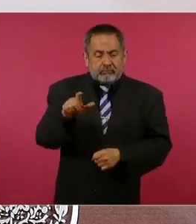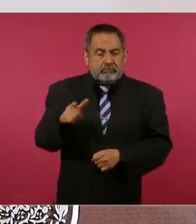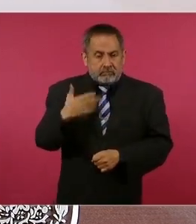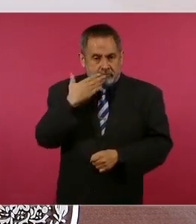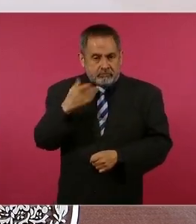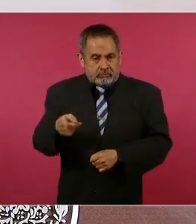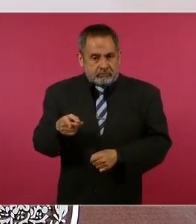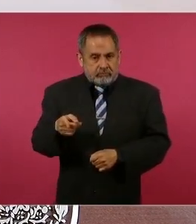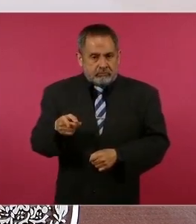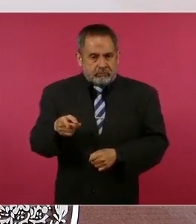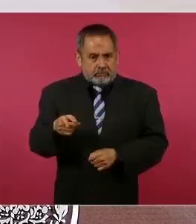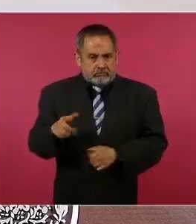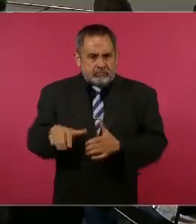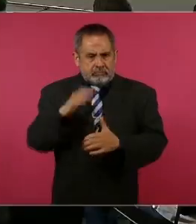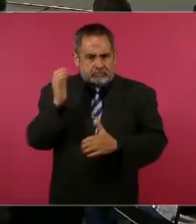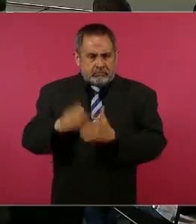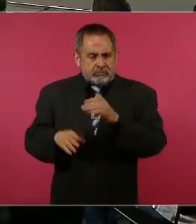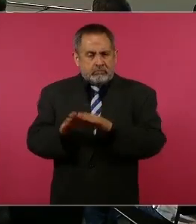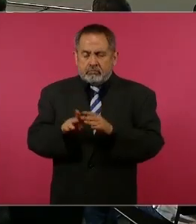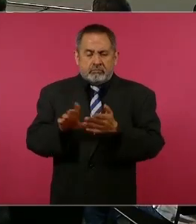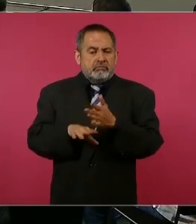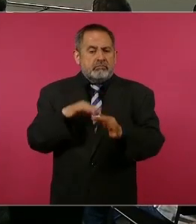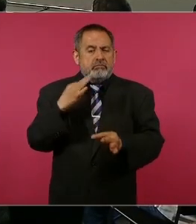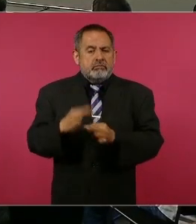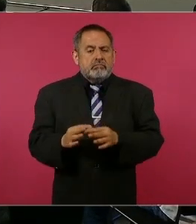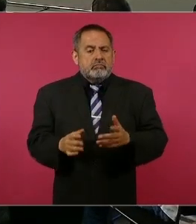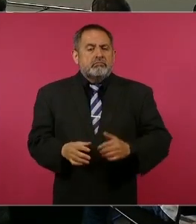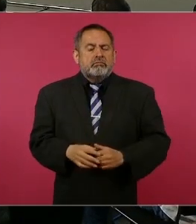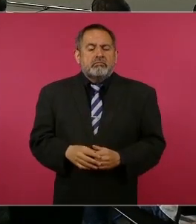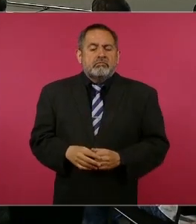ahí ya se habrían concluido